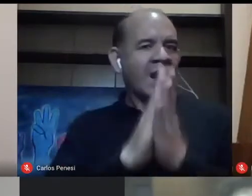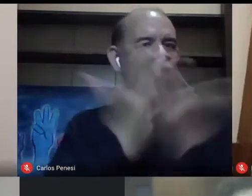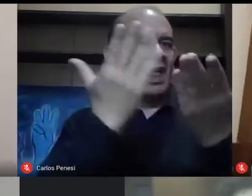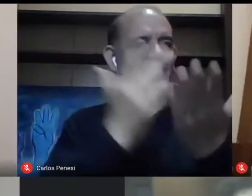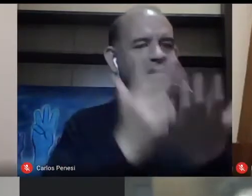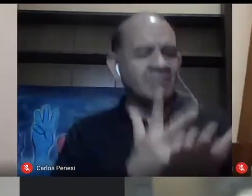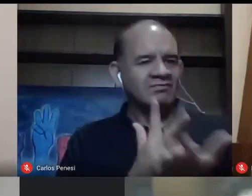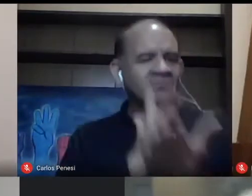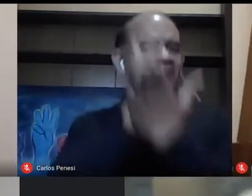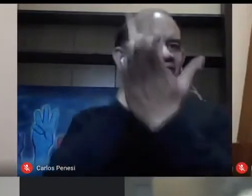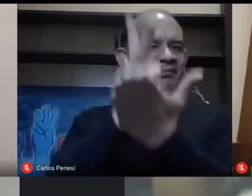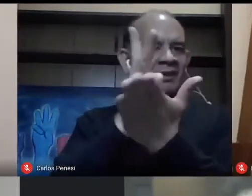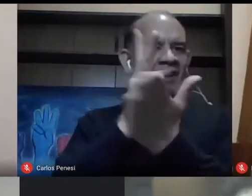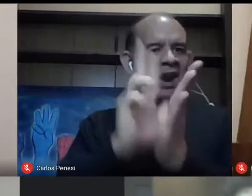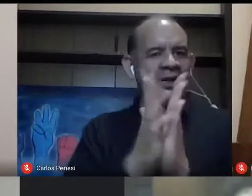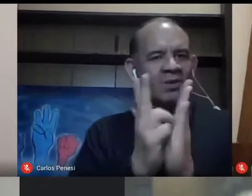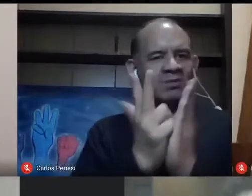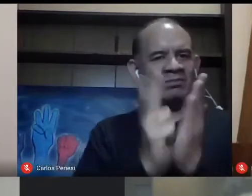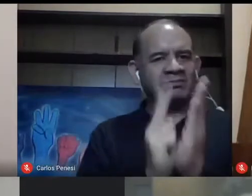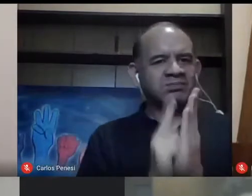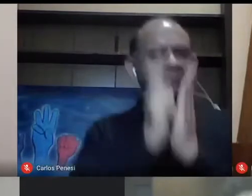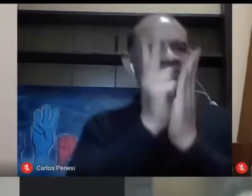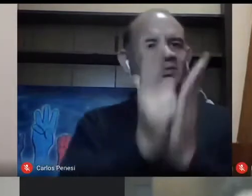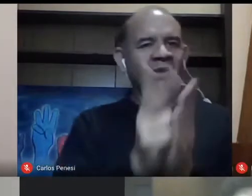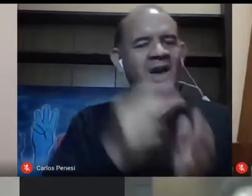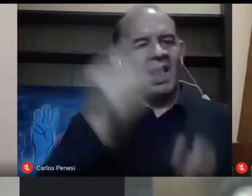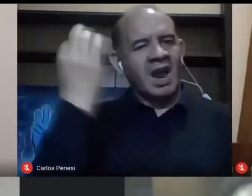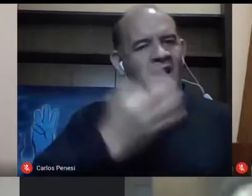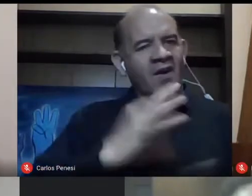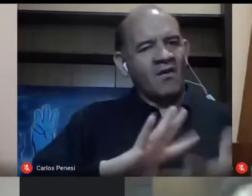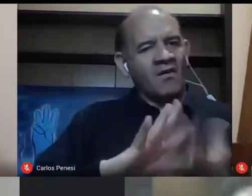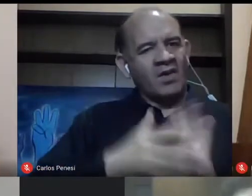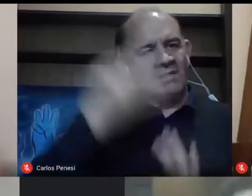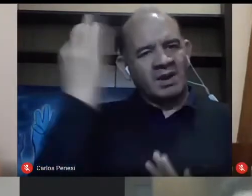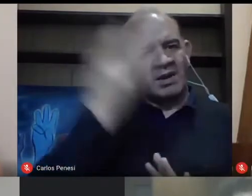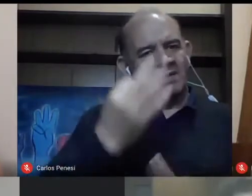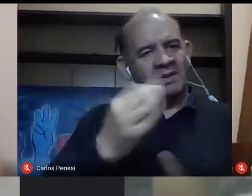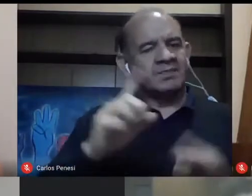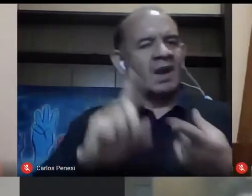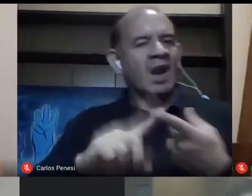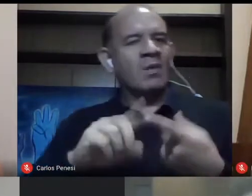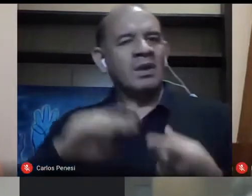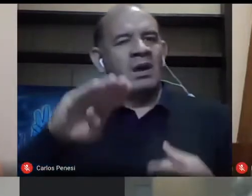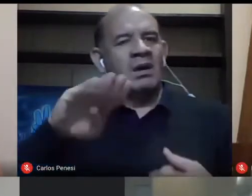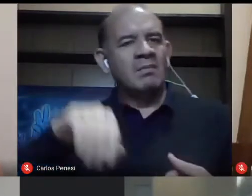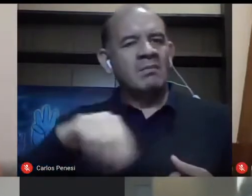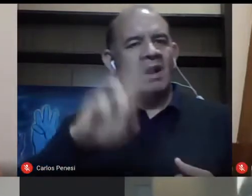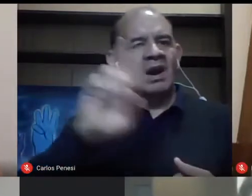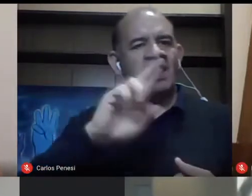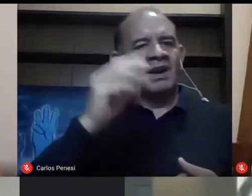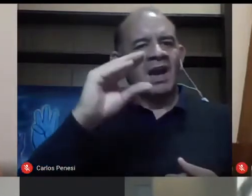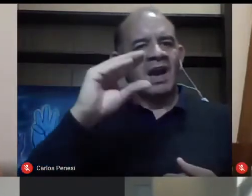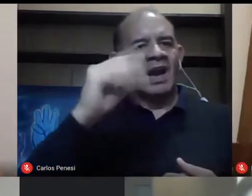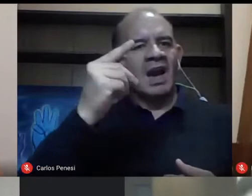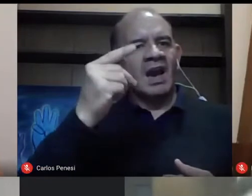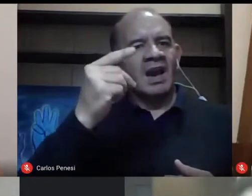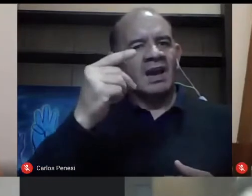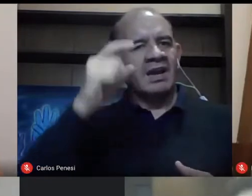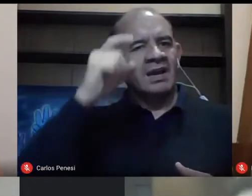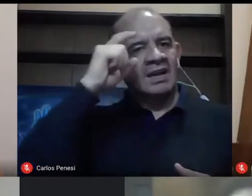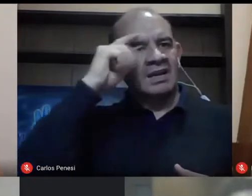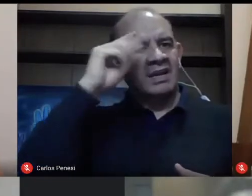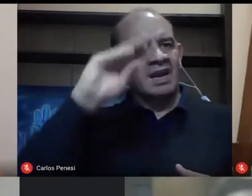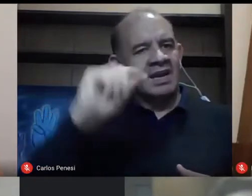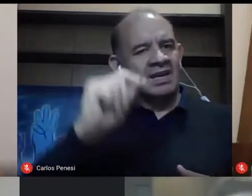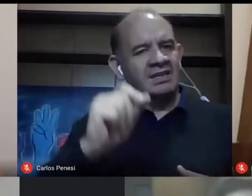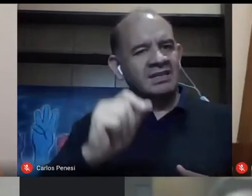es un formato especial, ¿sí? Pero que el Tratado de Marrakech lo facilita. Si hay algo muy